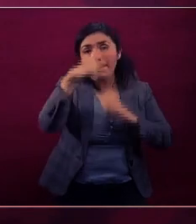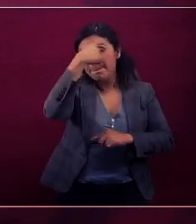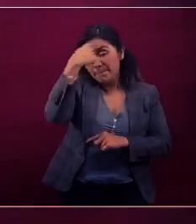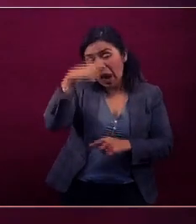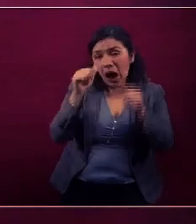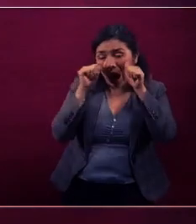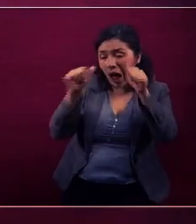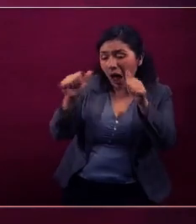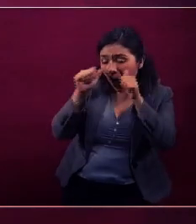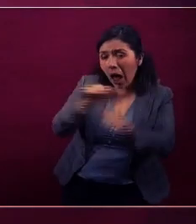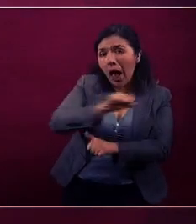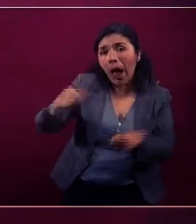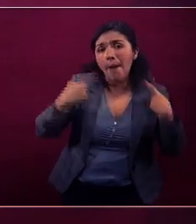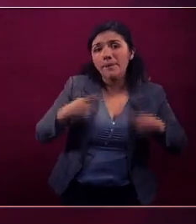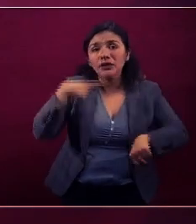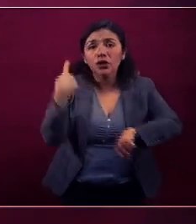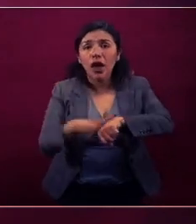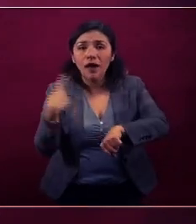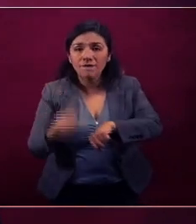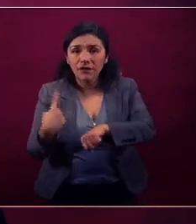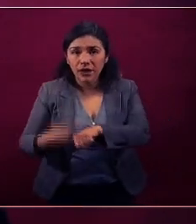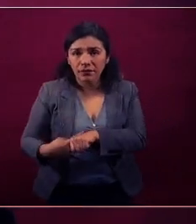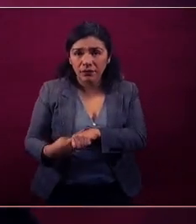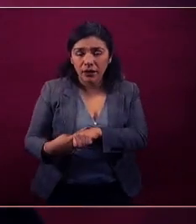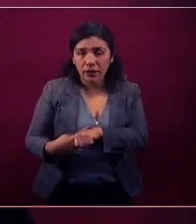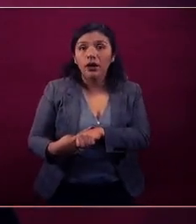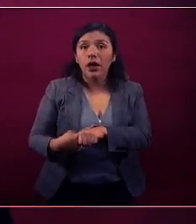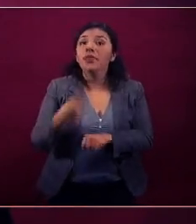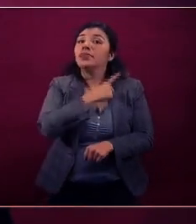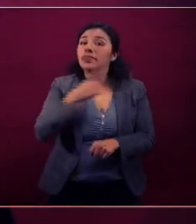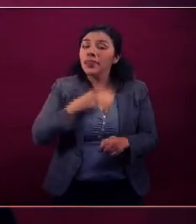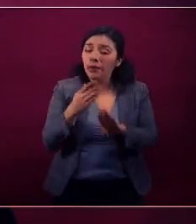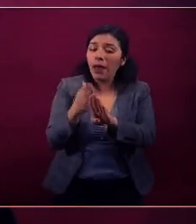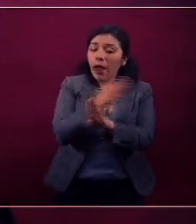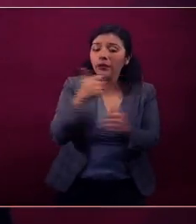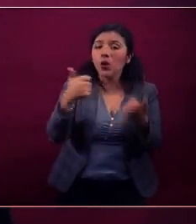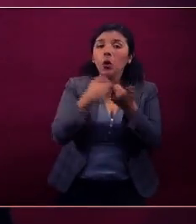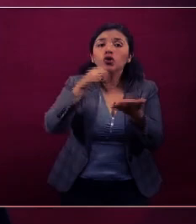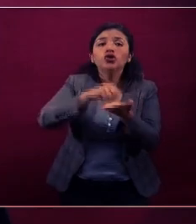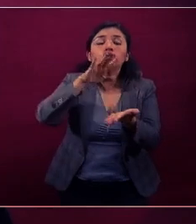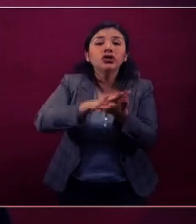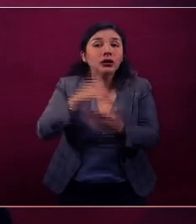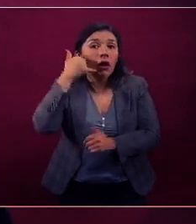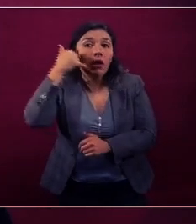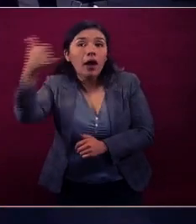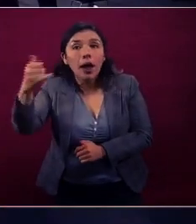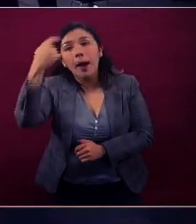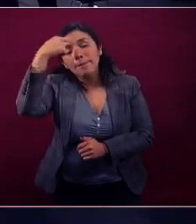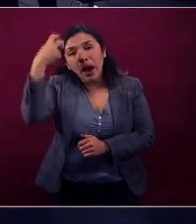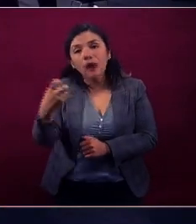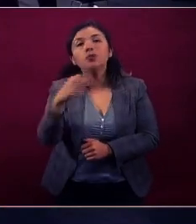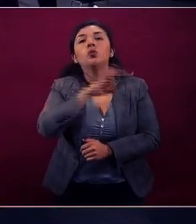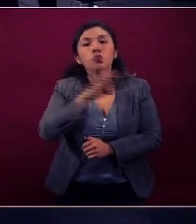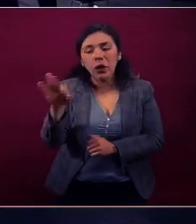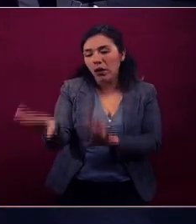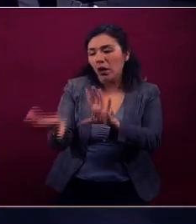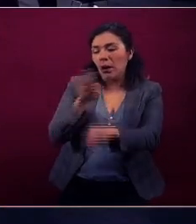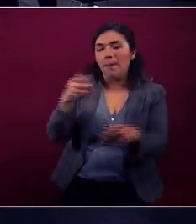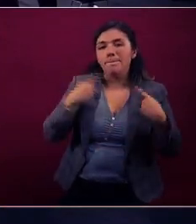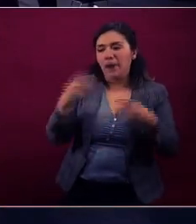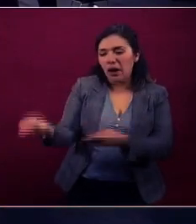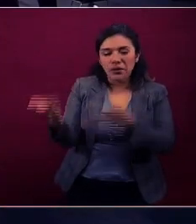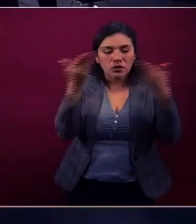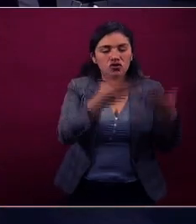personas y se tiene que concertar la cita a través de ese número para que pueda ser elegible y